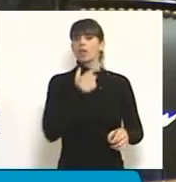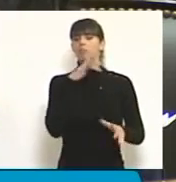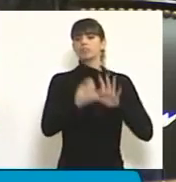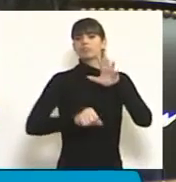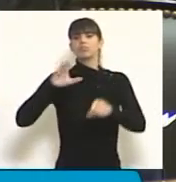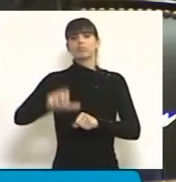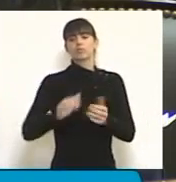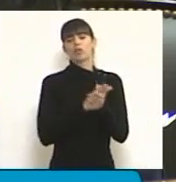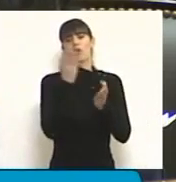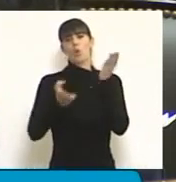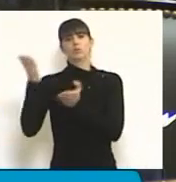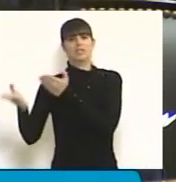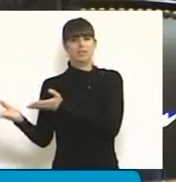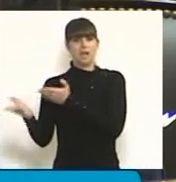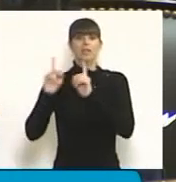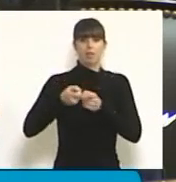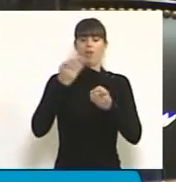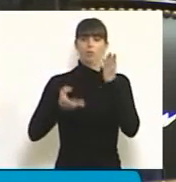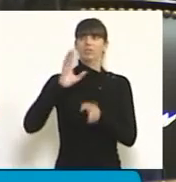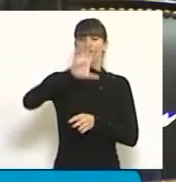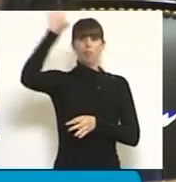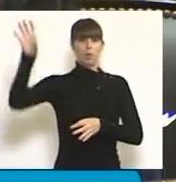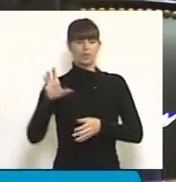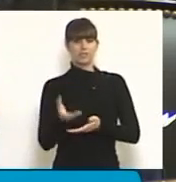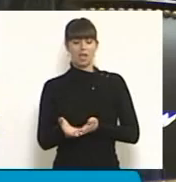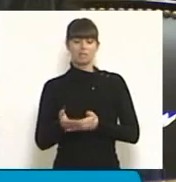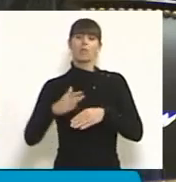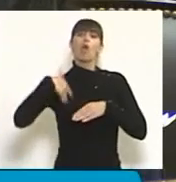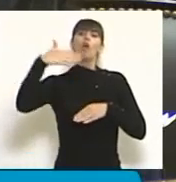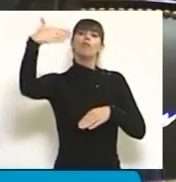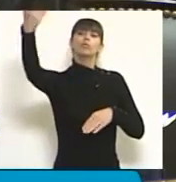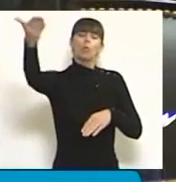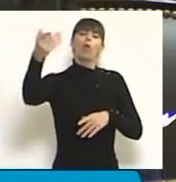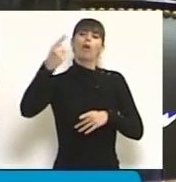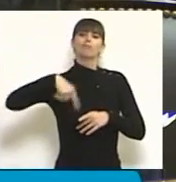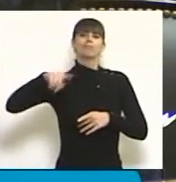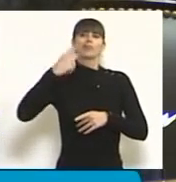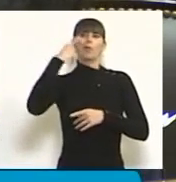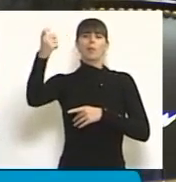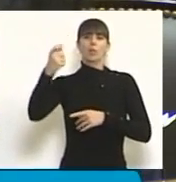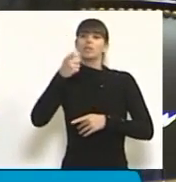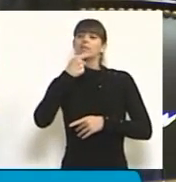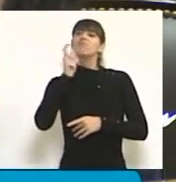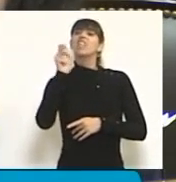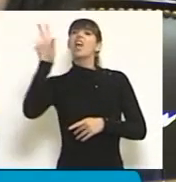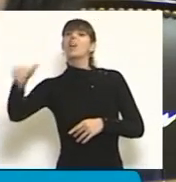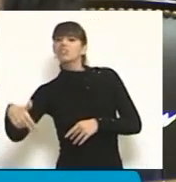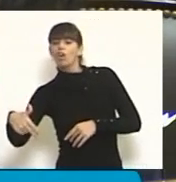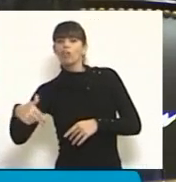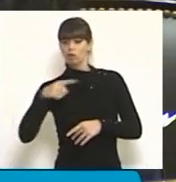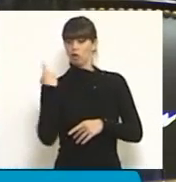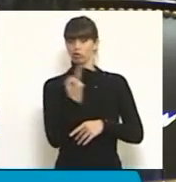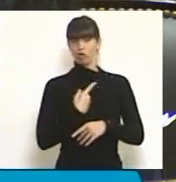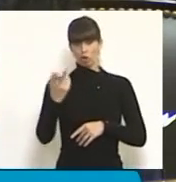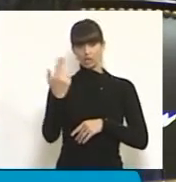federal. El tiempo nos dirá si tuvieron razón los impulsores o nosotros que tenemos